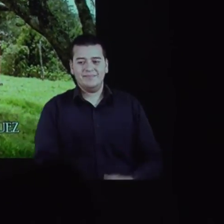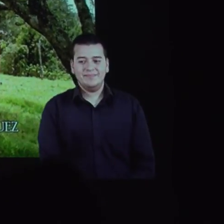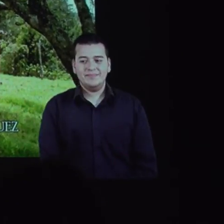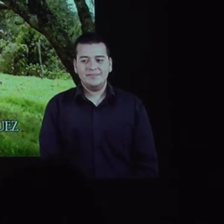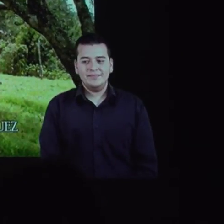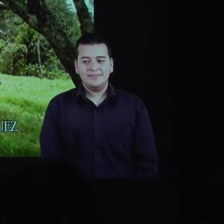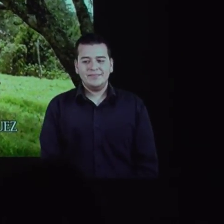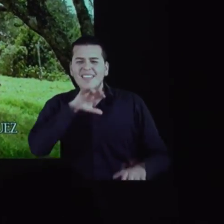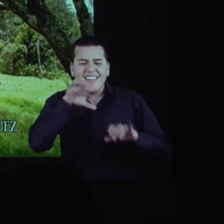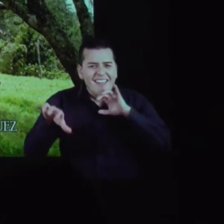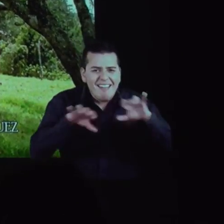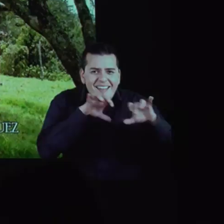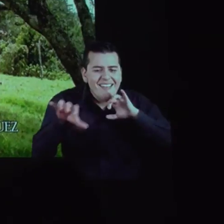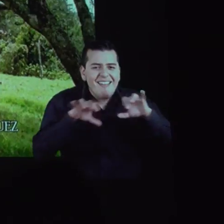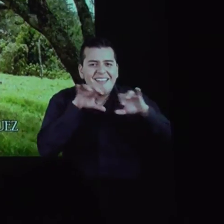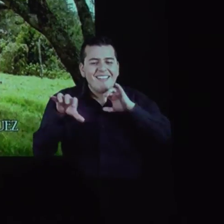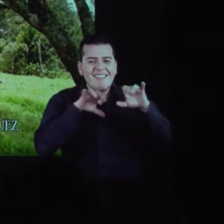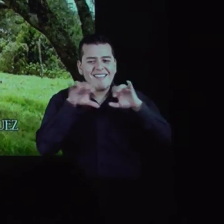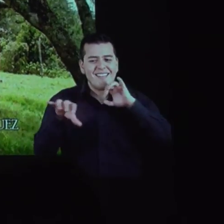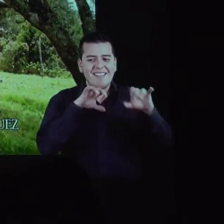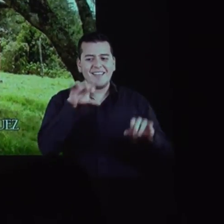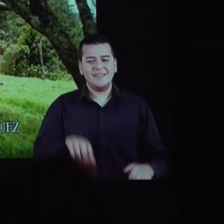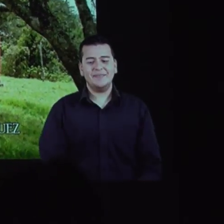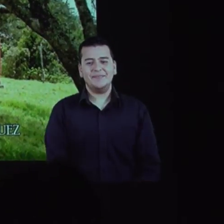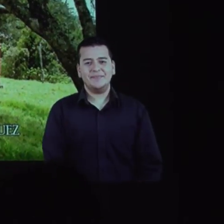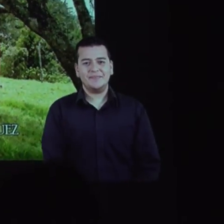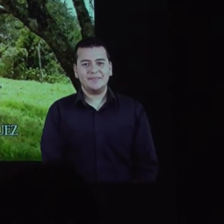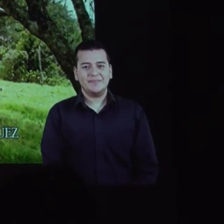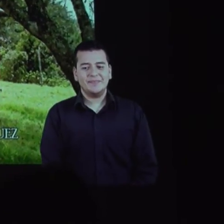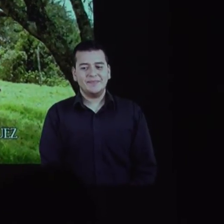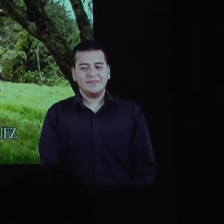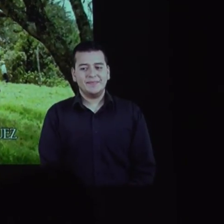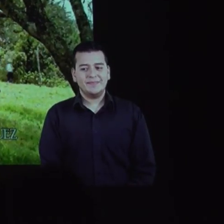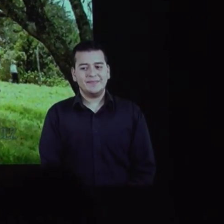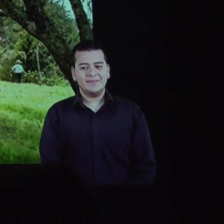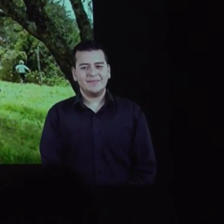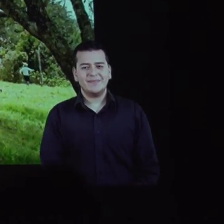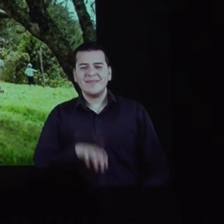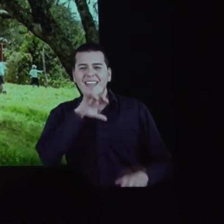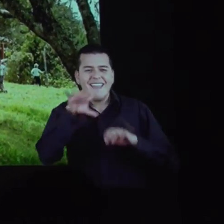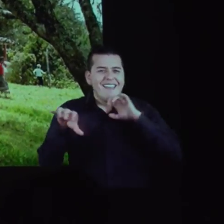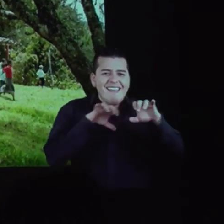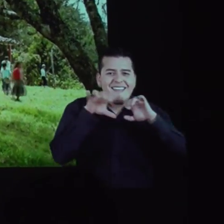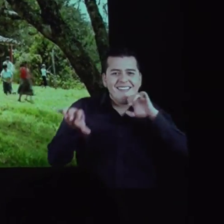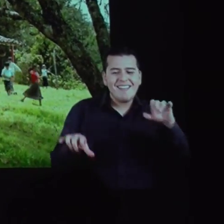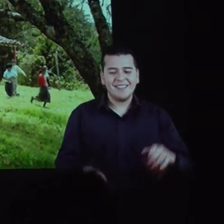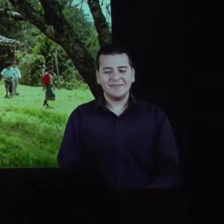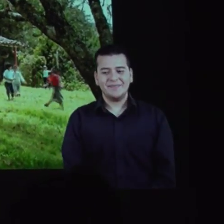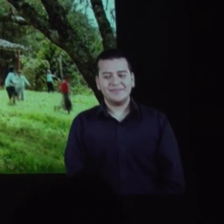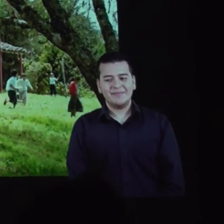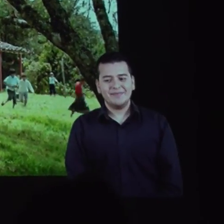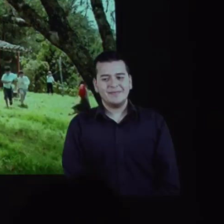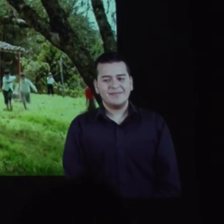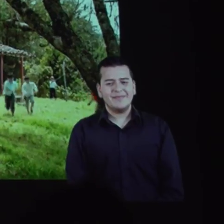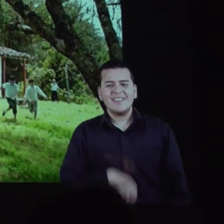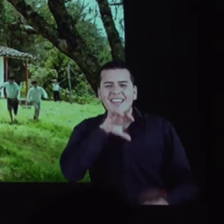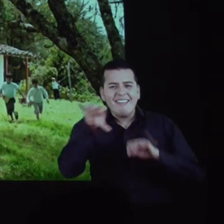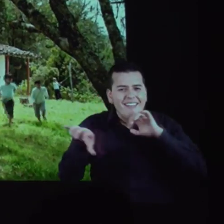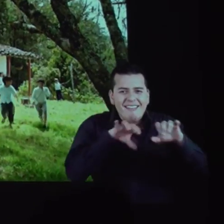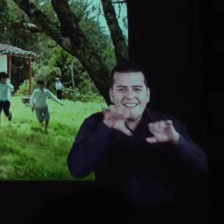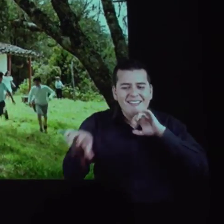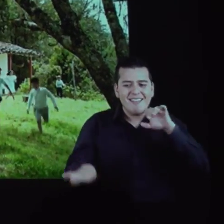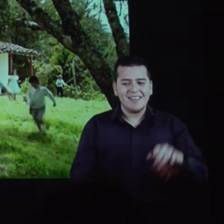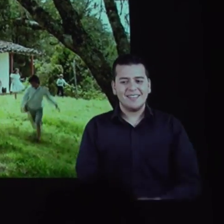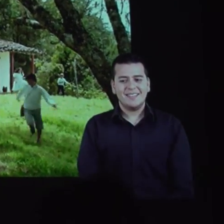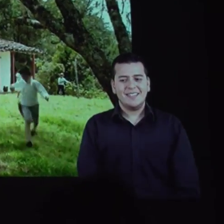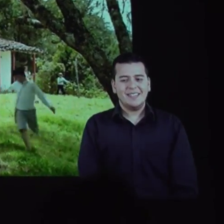no entendíamos los diálogos. Ahorita que contamos con servicio de interpretación en la película, obviamente podemos acceder a ello. Ojalá que todas